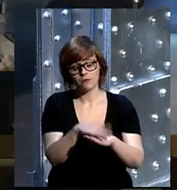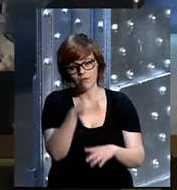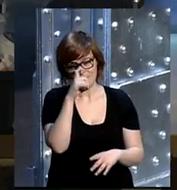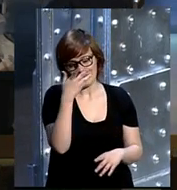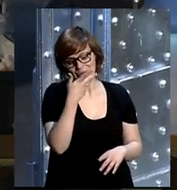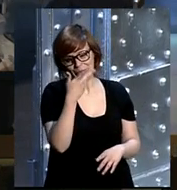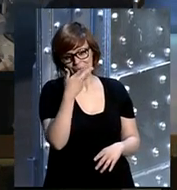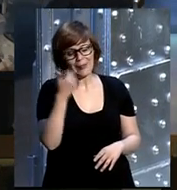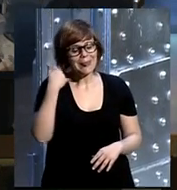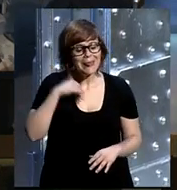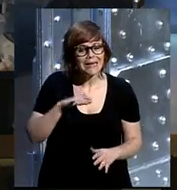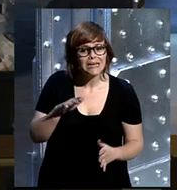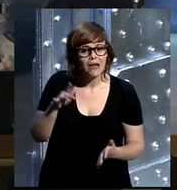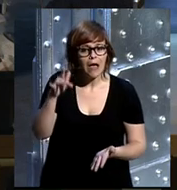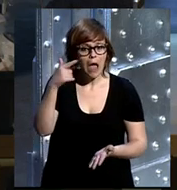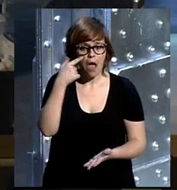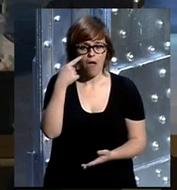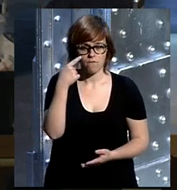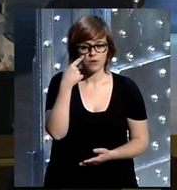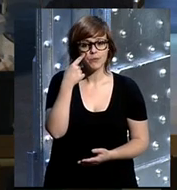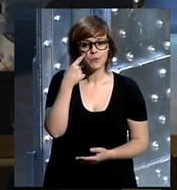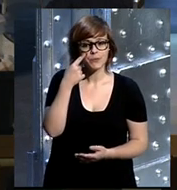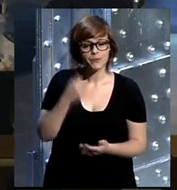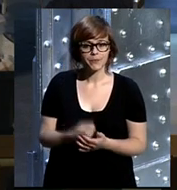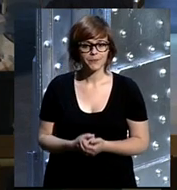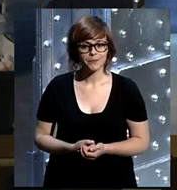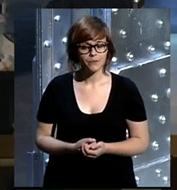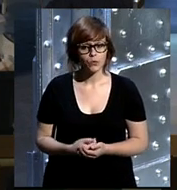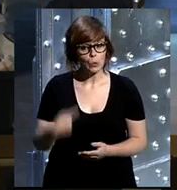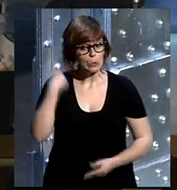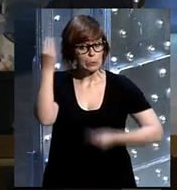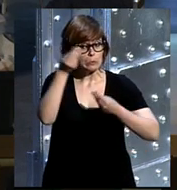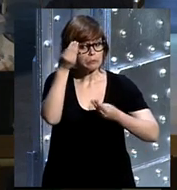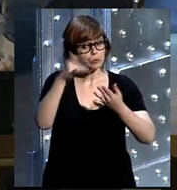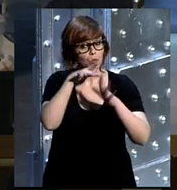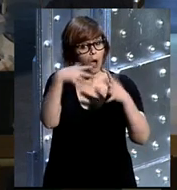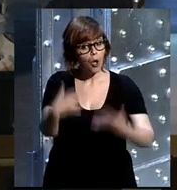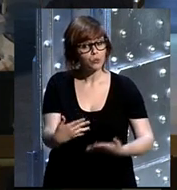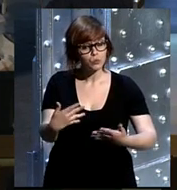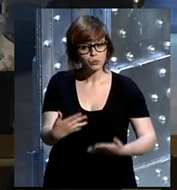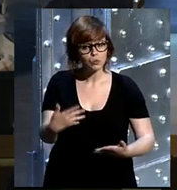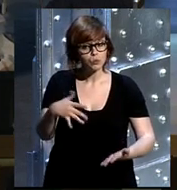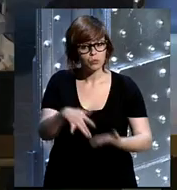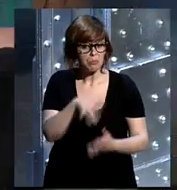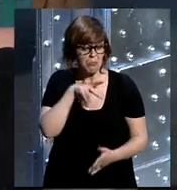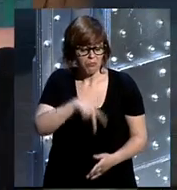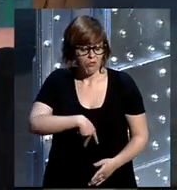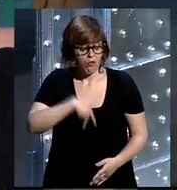amigo, ¿no? Vamos a ver, yo creo que en estos momentos, en general,